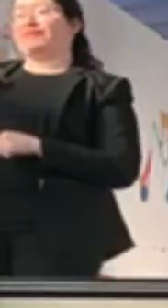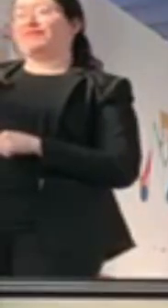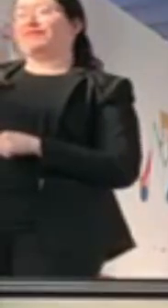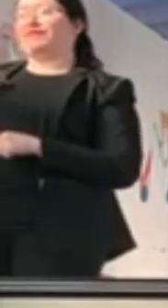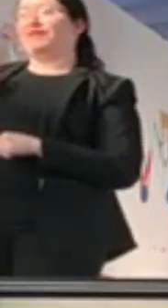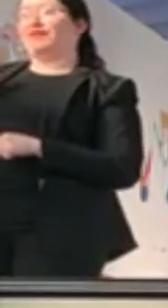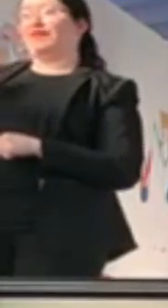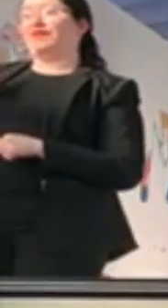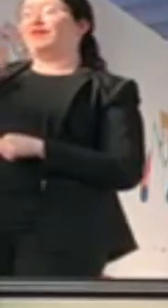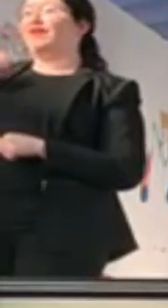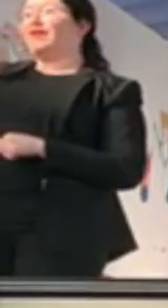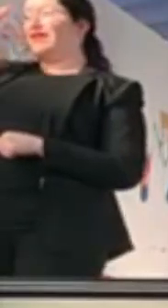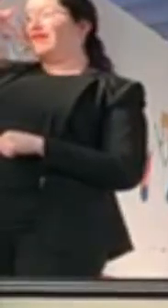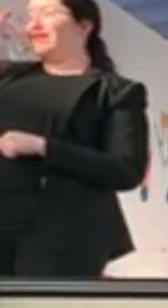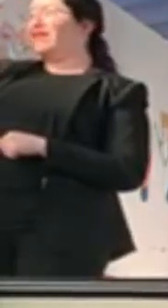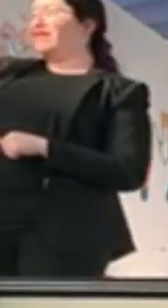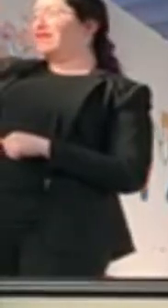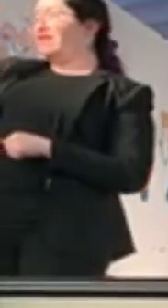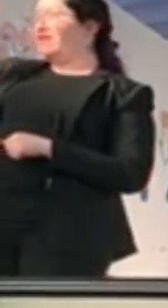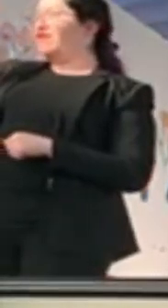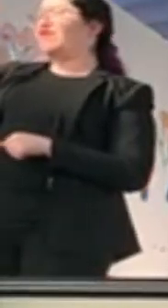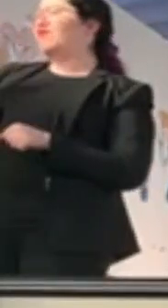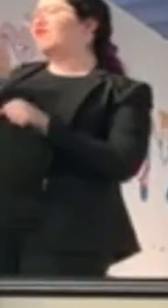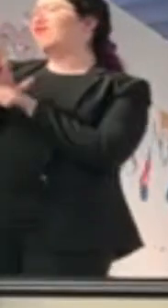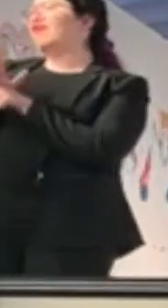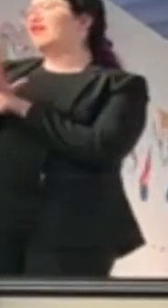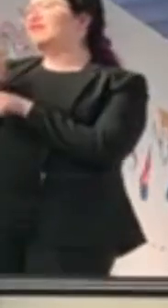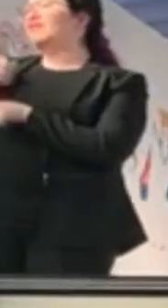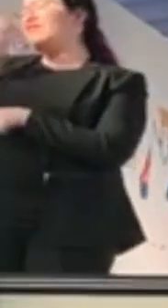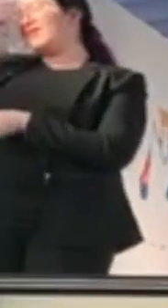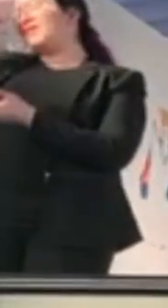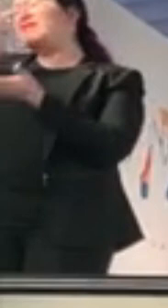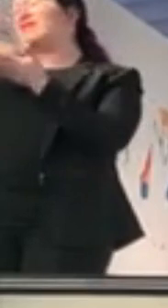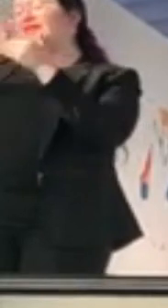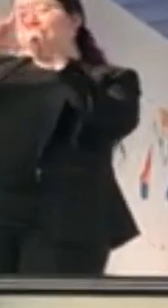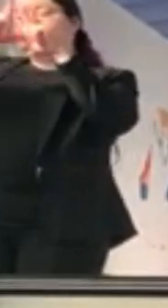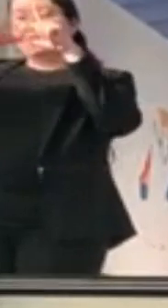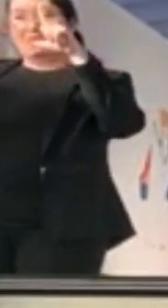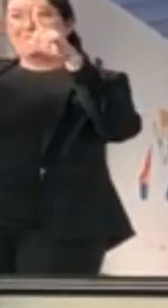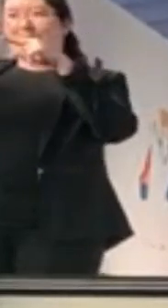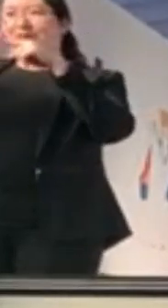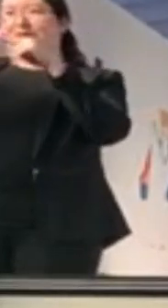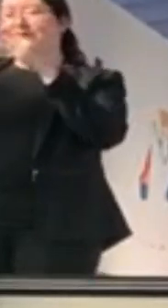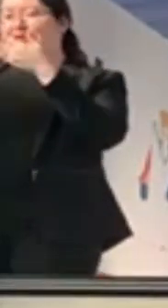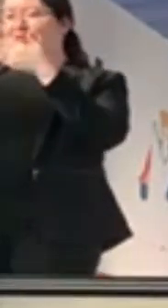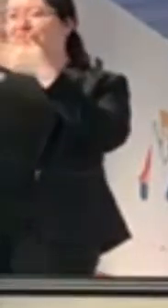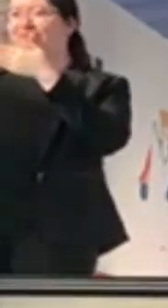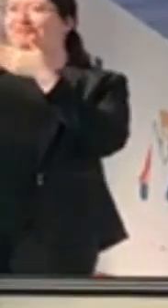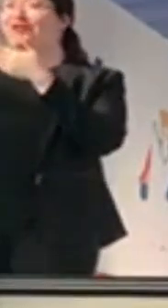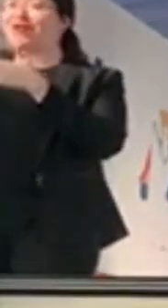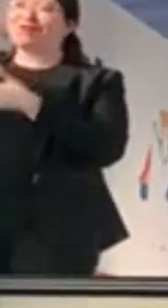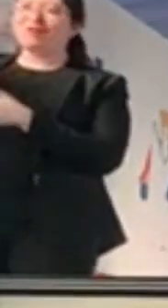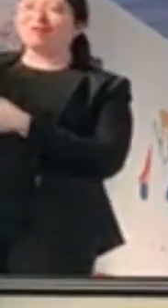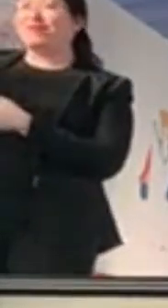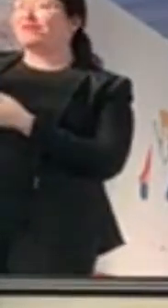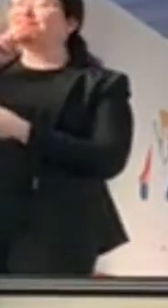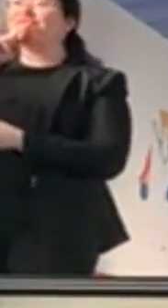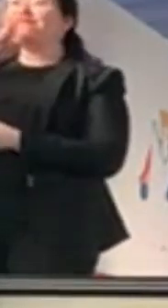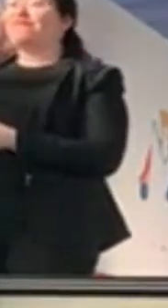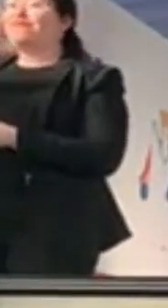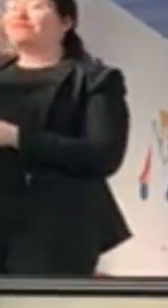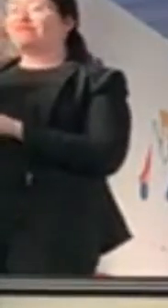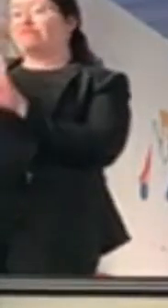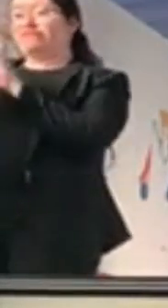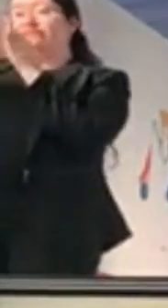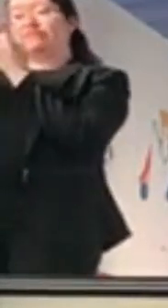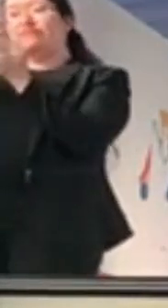sueño es que soy muy ambicioso y creo que desde México podemos construir un nuevo camino para la humanidad, un sistema económico donde